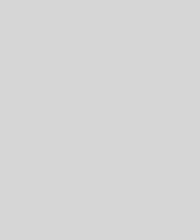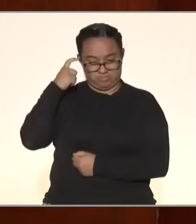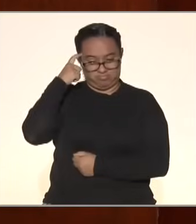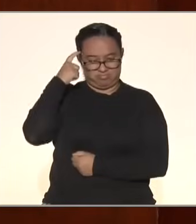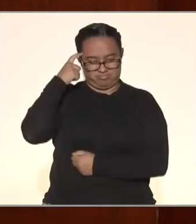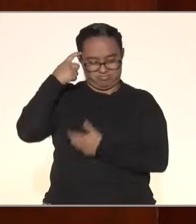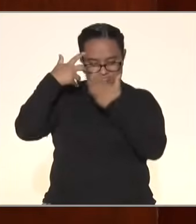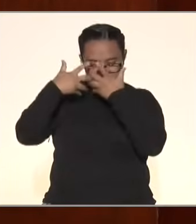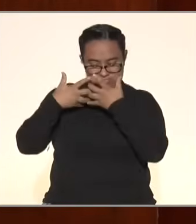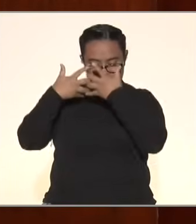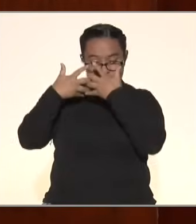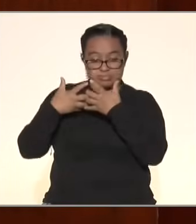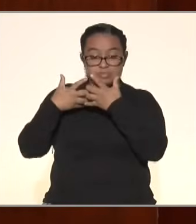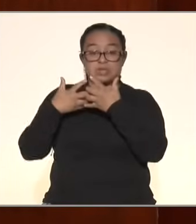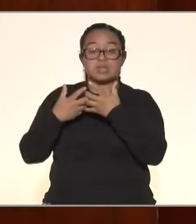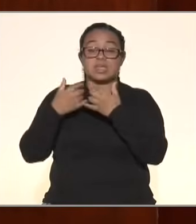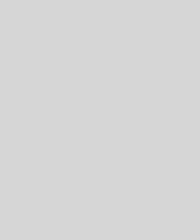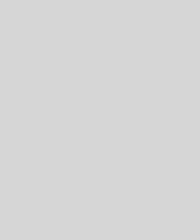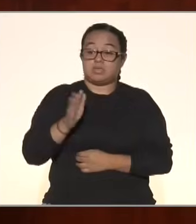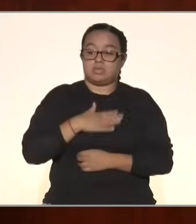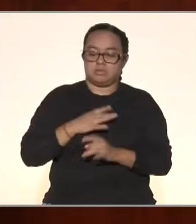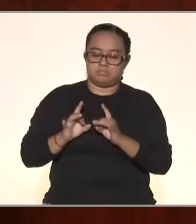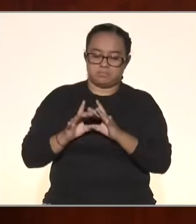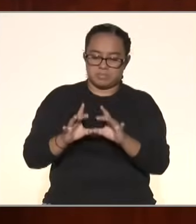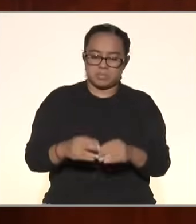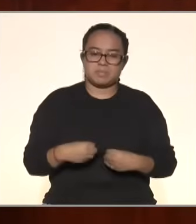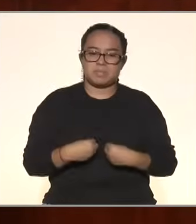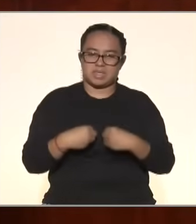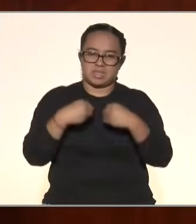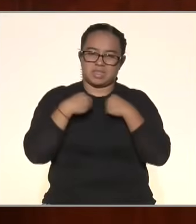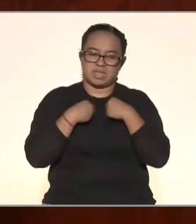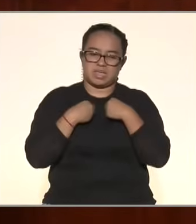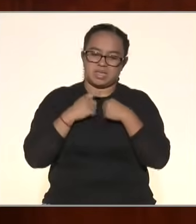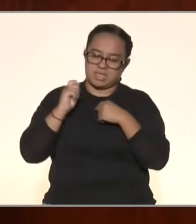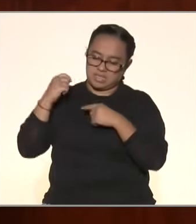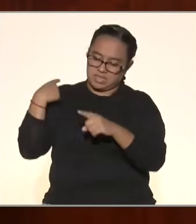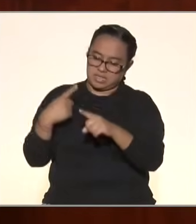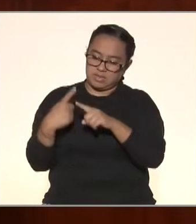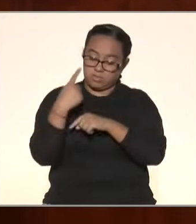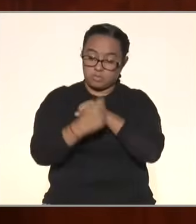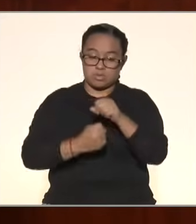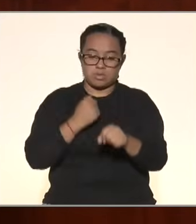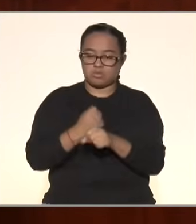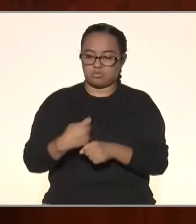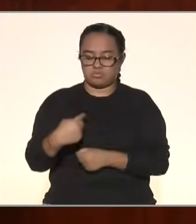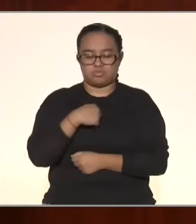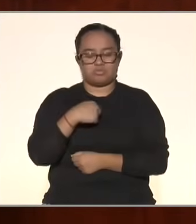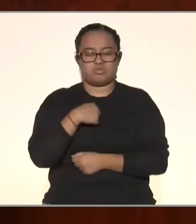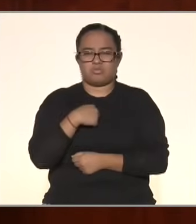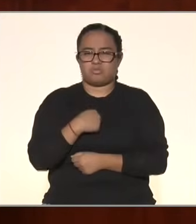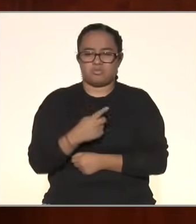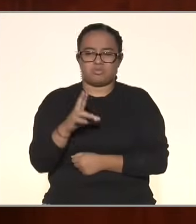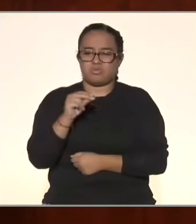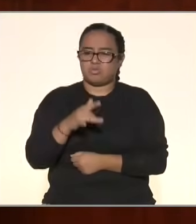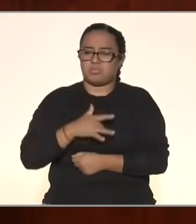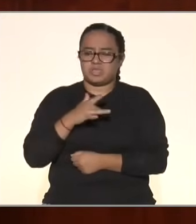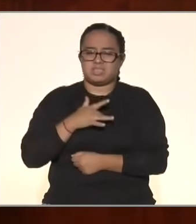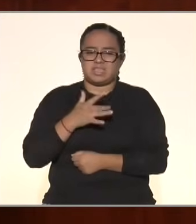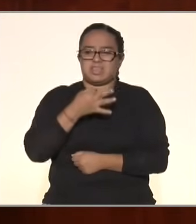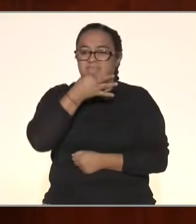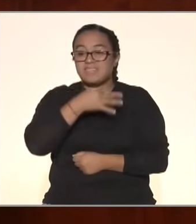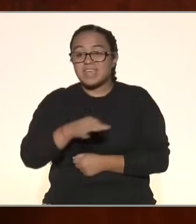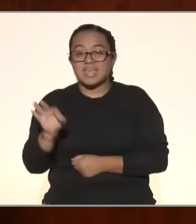año, emocionalmente también es muy pesado. Si lo que he vivido durante este año no me permite tener unas felices fiestas,